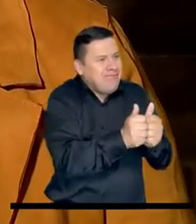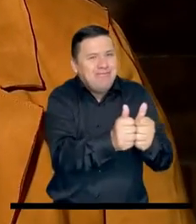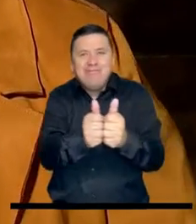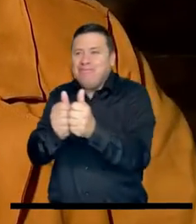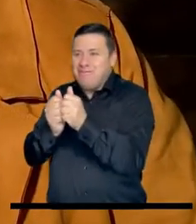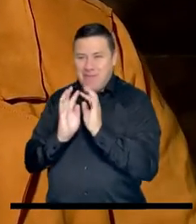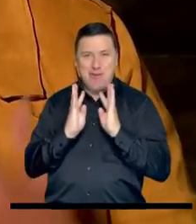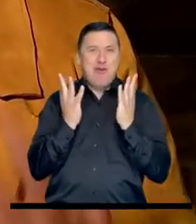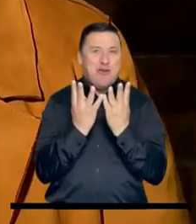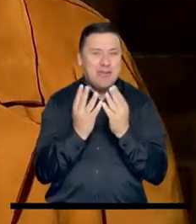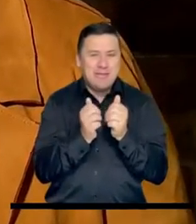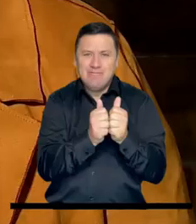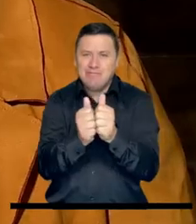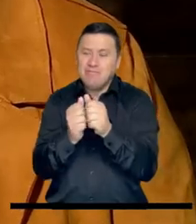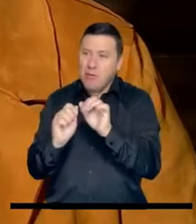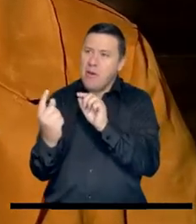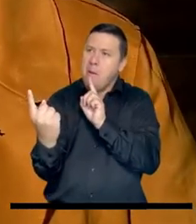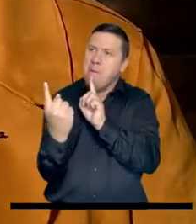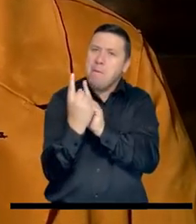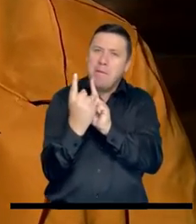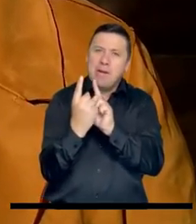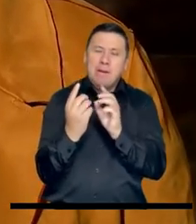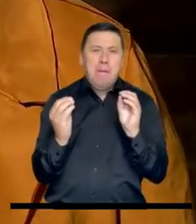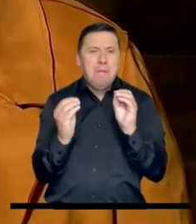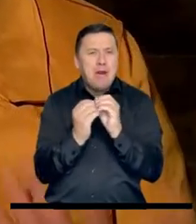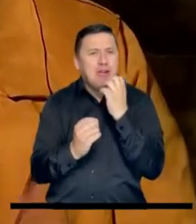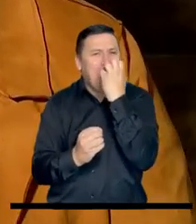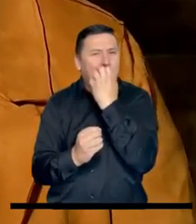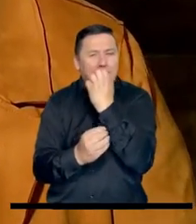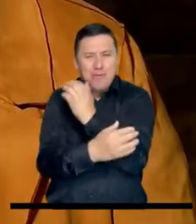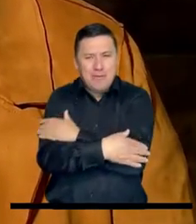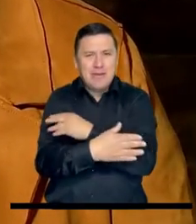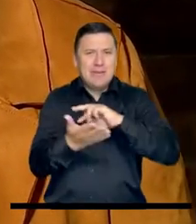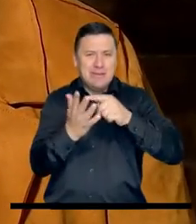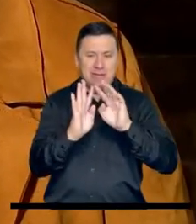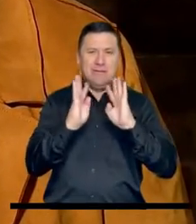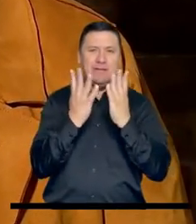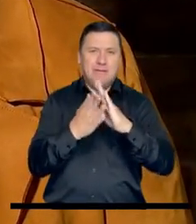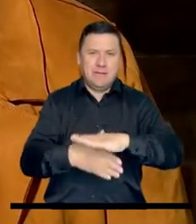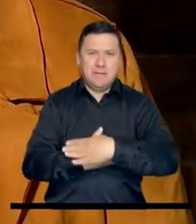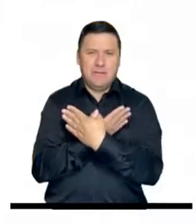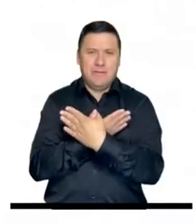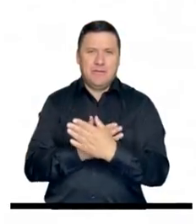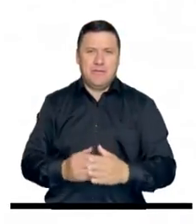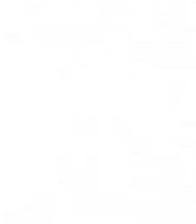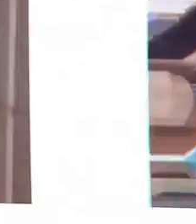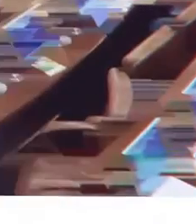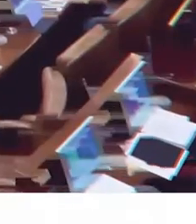demos un acercamiento muchísimo más cálido a lo que es el Congreso de la República.